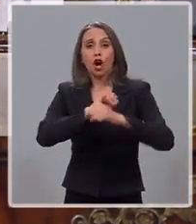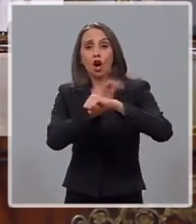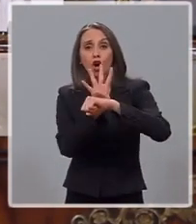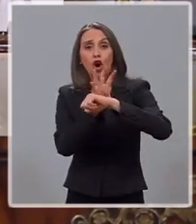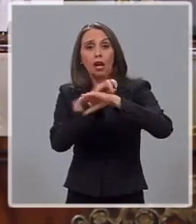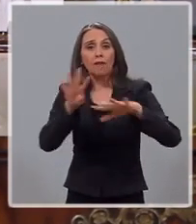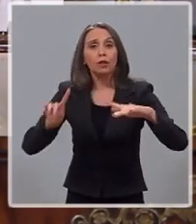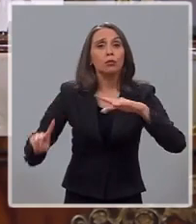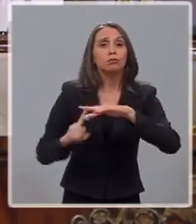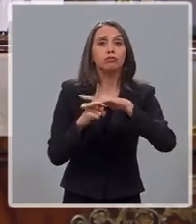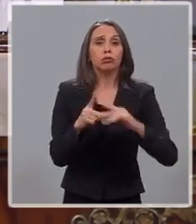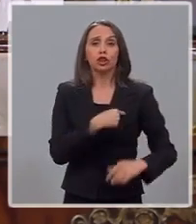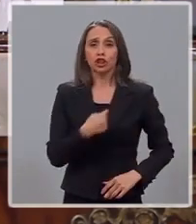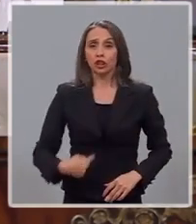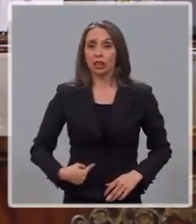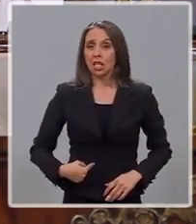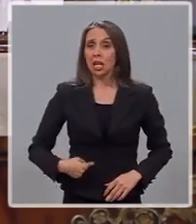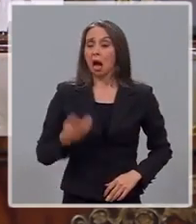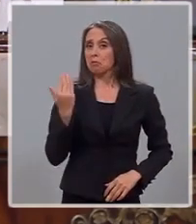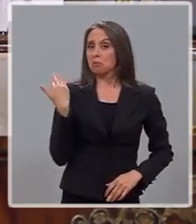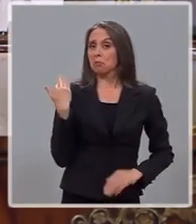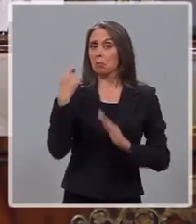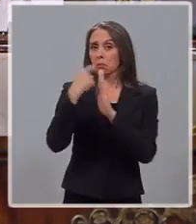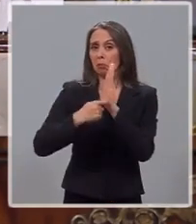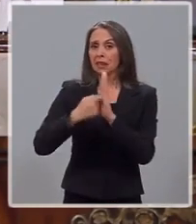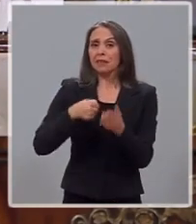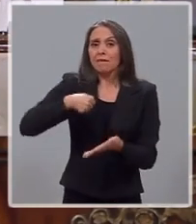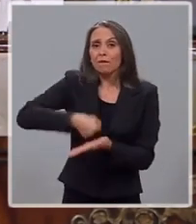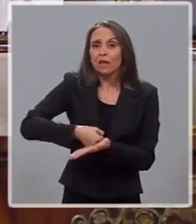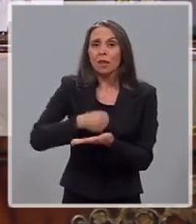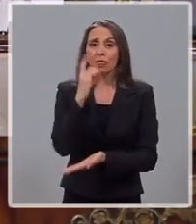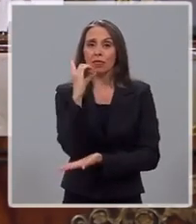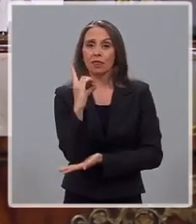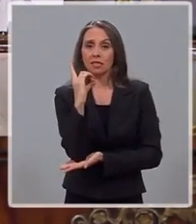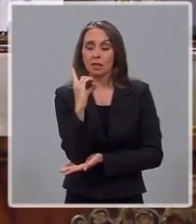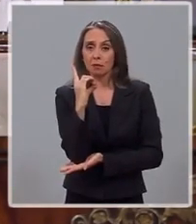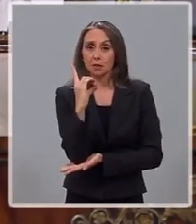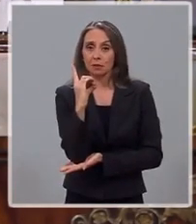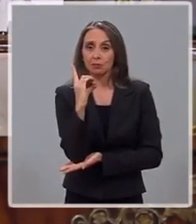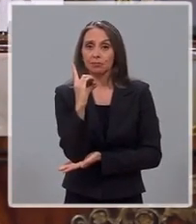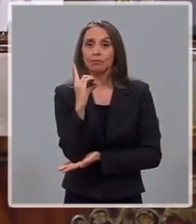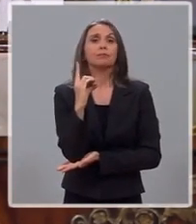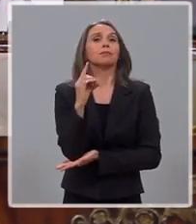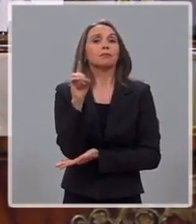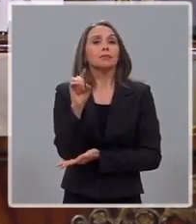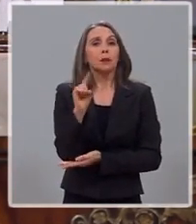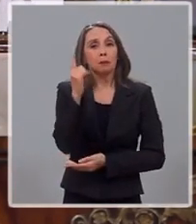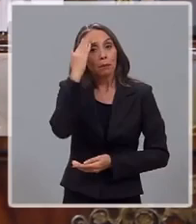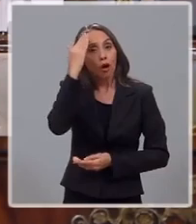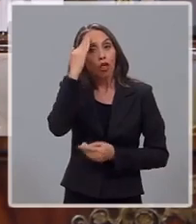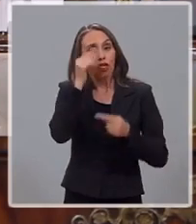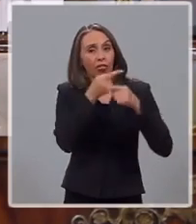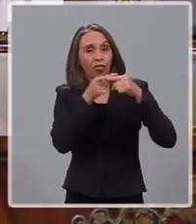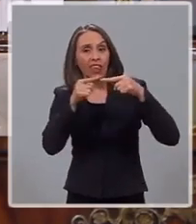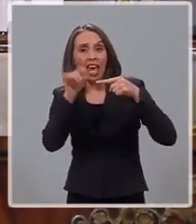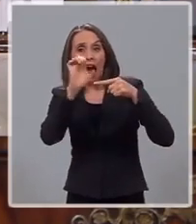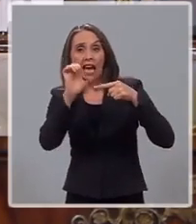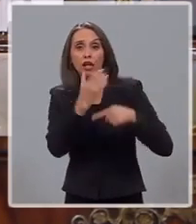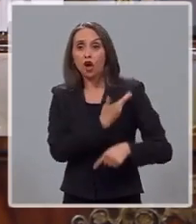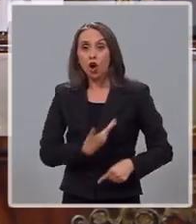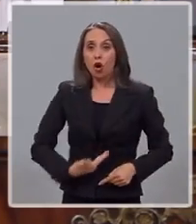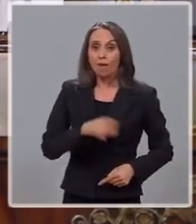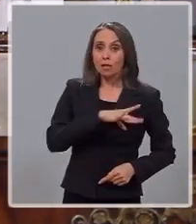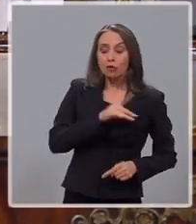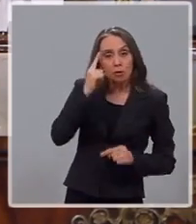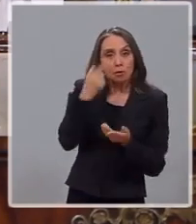empezó en china hace algunos meses a fines de diciembre a partir de los primeros días de enero nuestro gobierno empezó